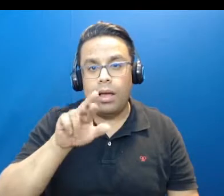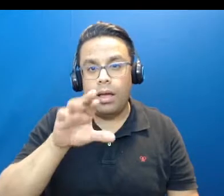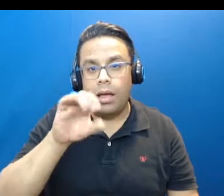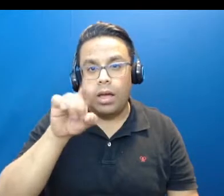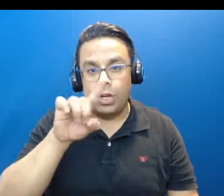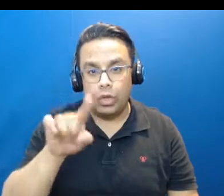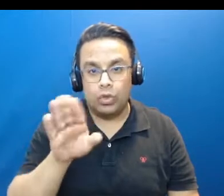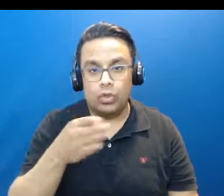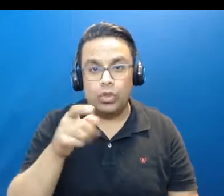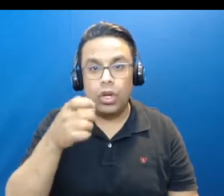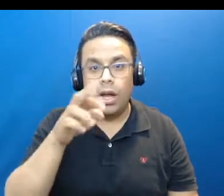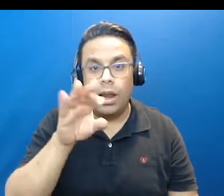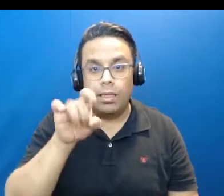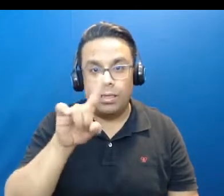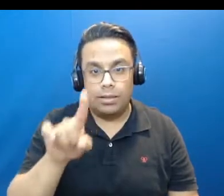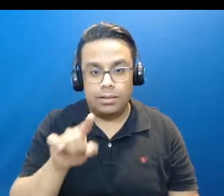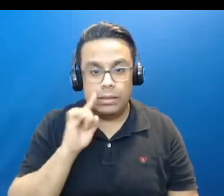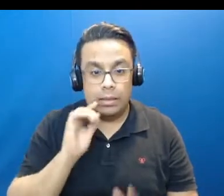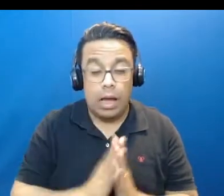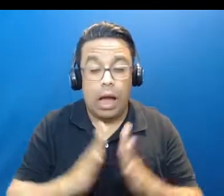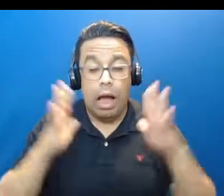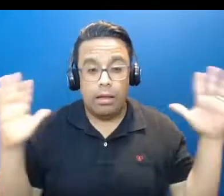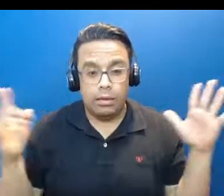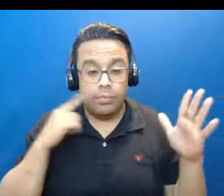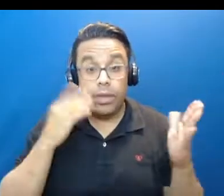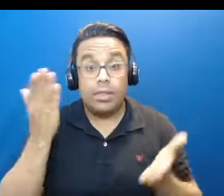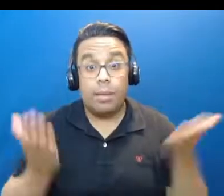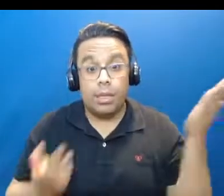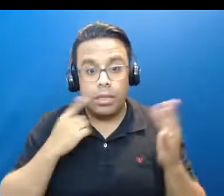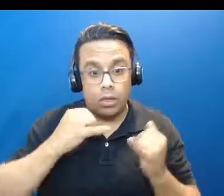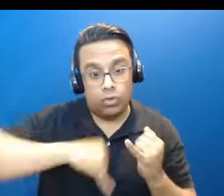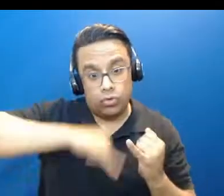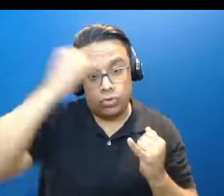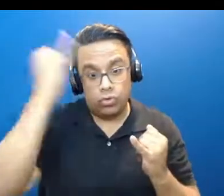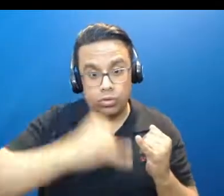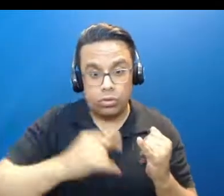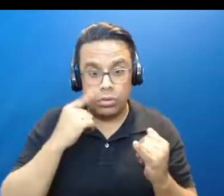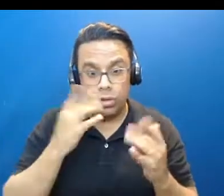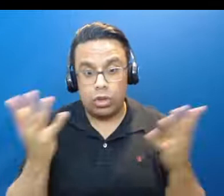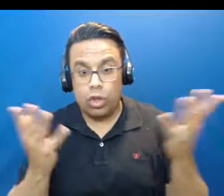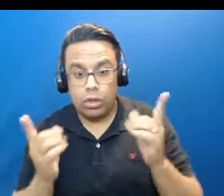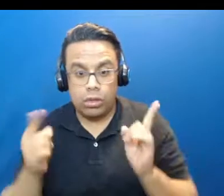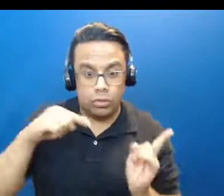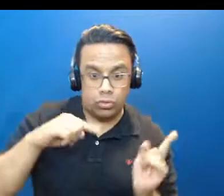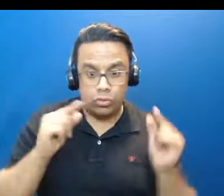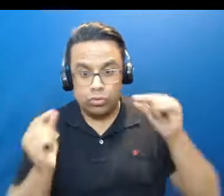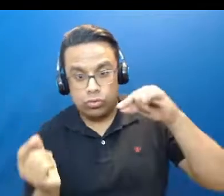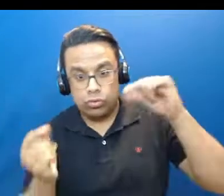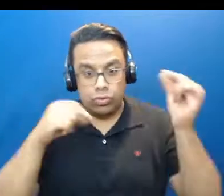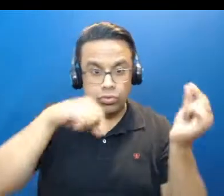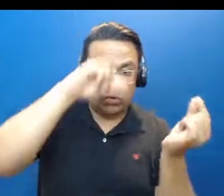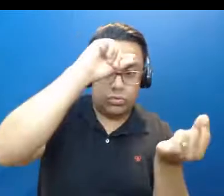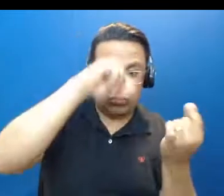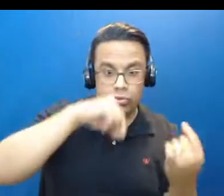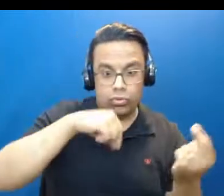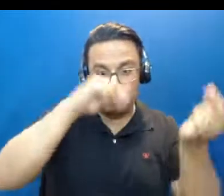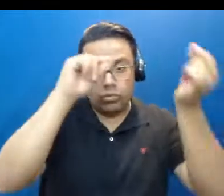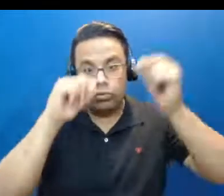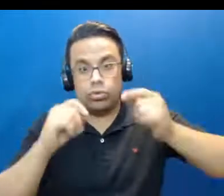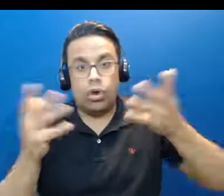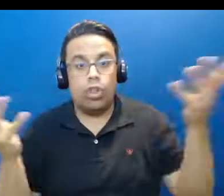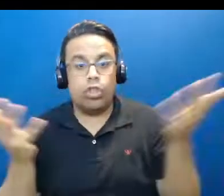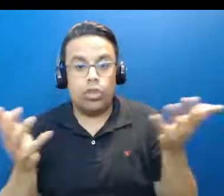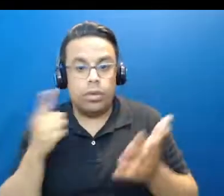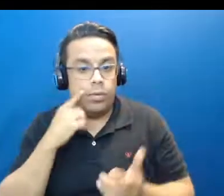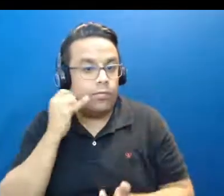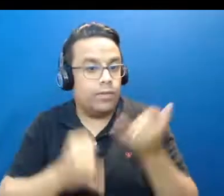sencillamente lo haremos determinando la cuerda y la longitud o la dirección a donde quiero acotar. Y por último ubico la